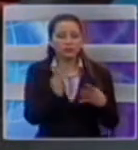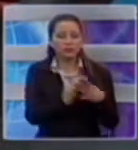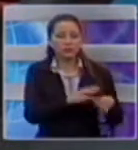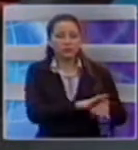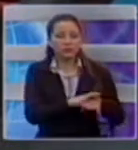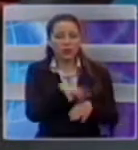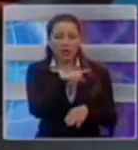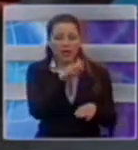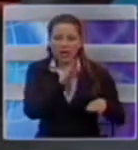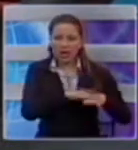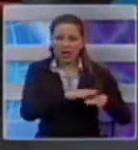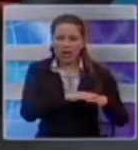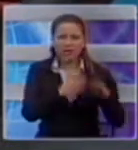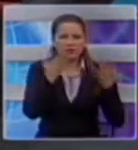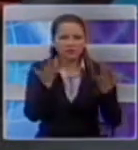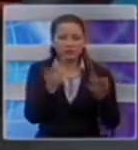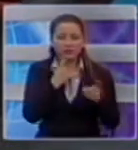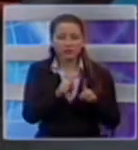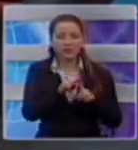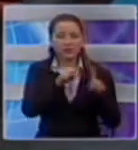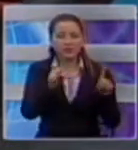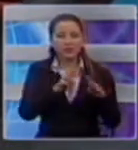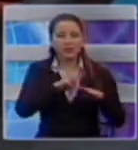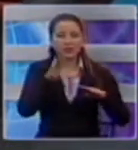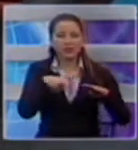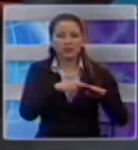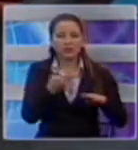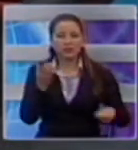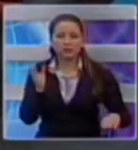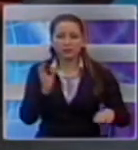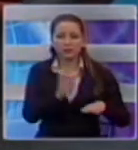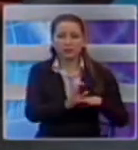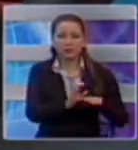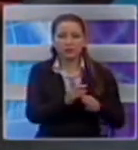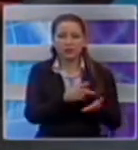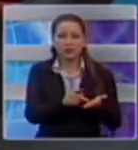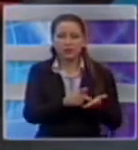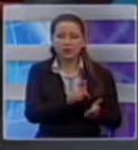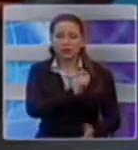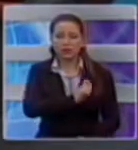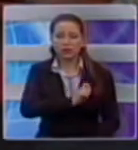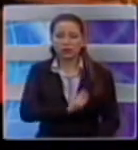los sospechosos se obtuvo mediante el Sistema Nacional de Recompensas.